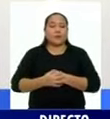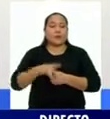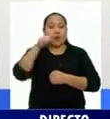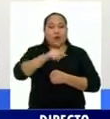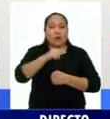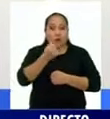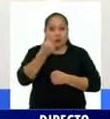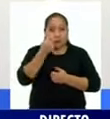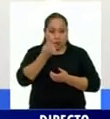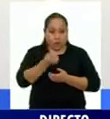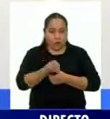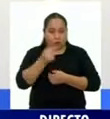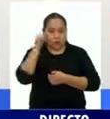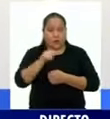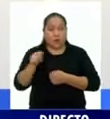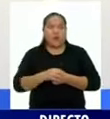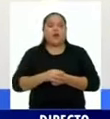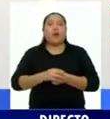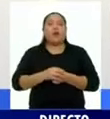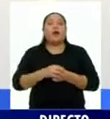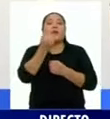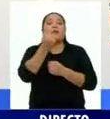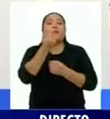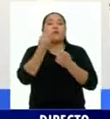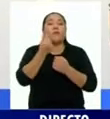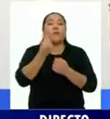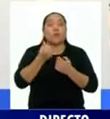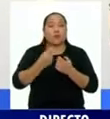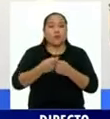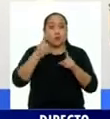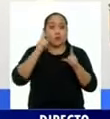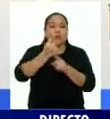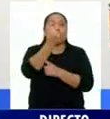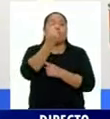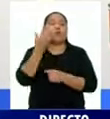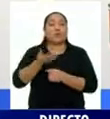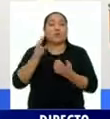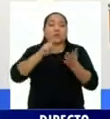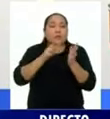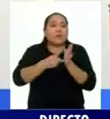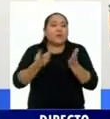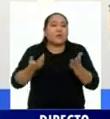los fondos para el presupuesto son únicos, ¿no? Entonces,